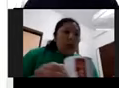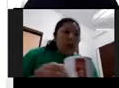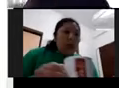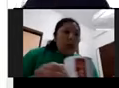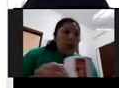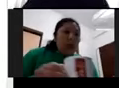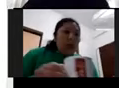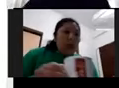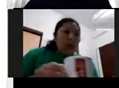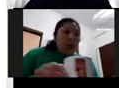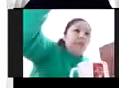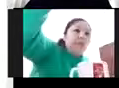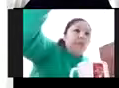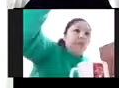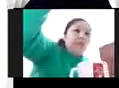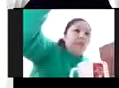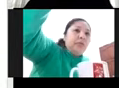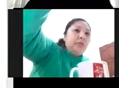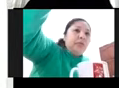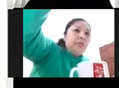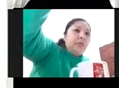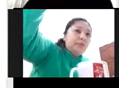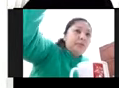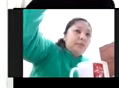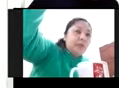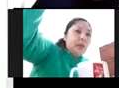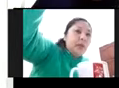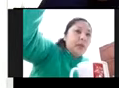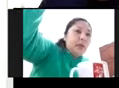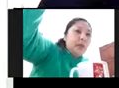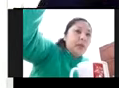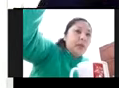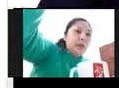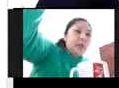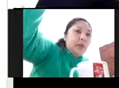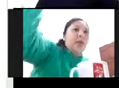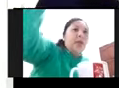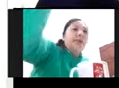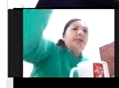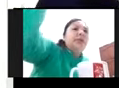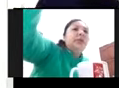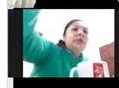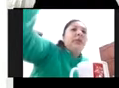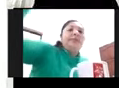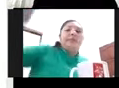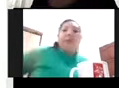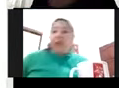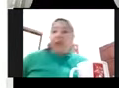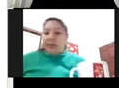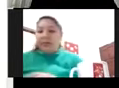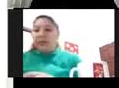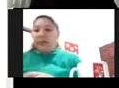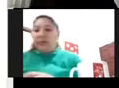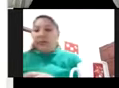transparencia, la suma de todos los principios. La publicidad y difusión de las actuaciones tiene que ver con